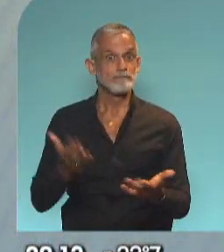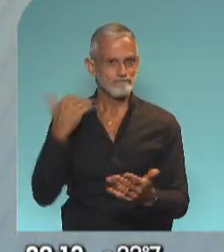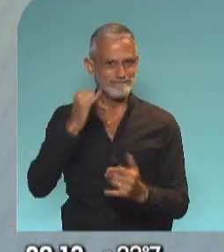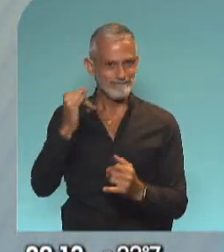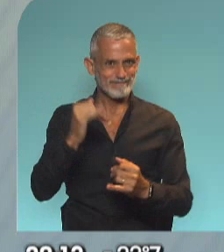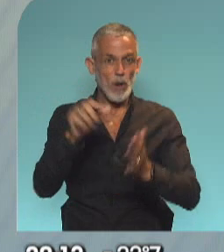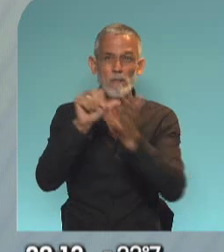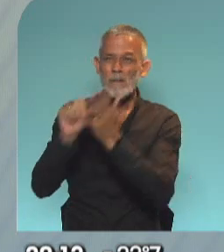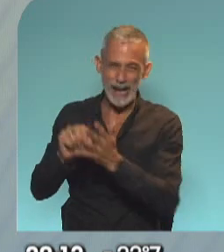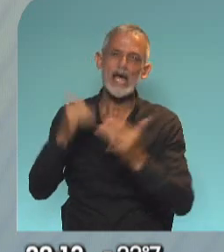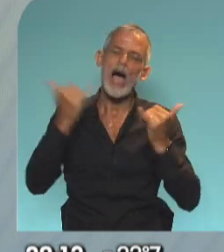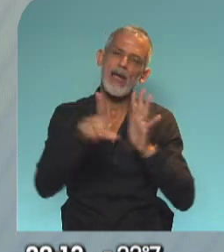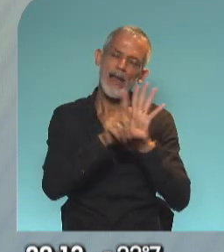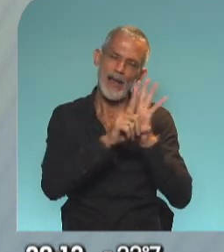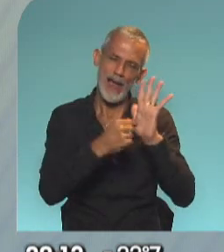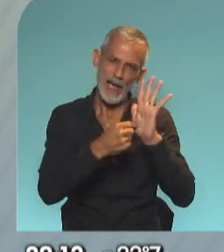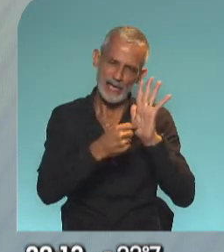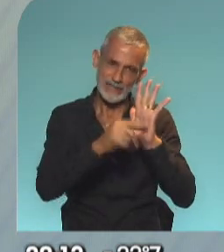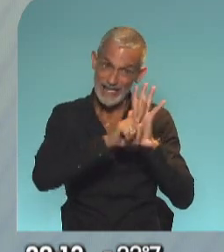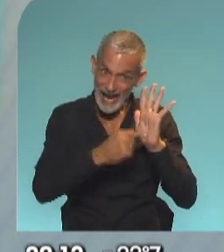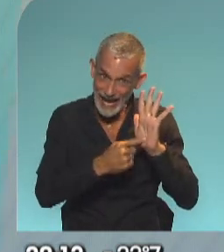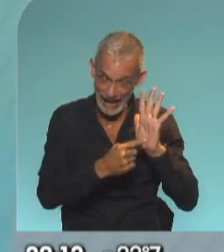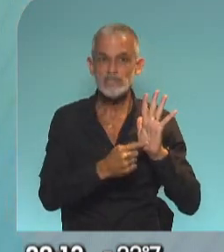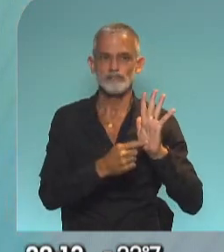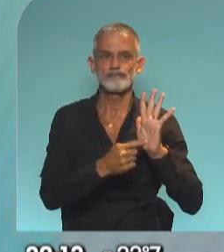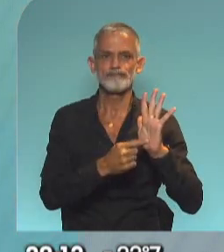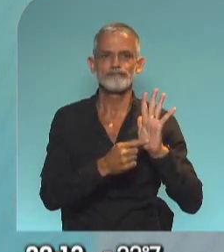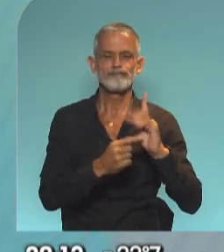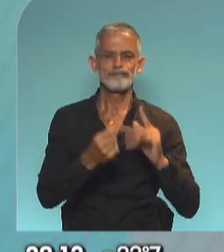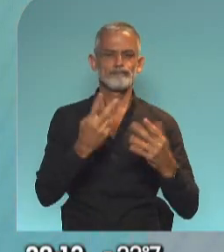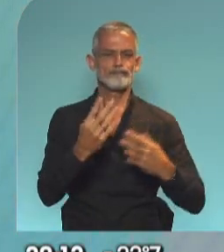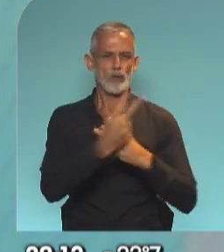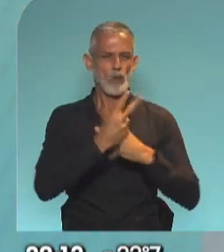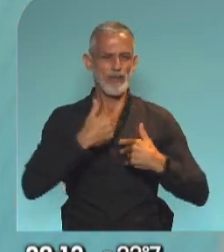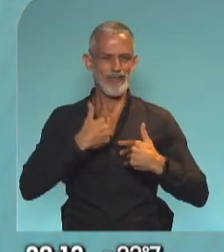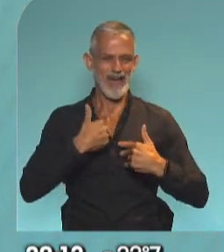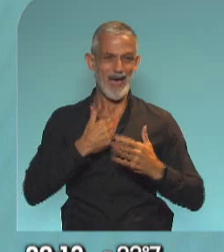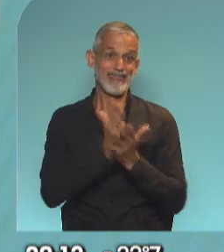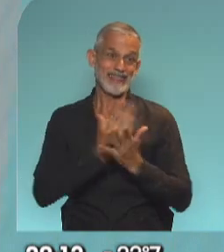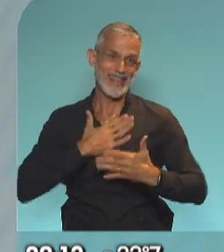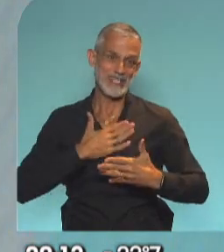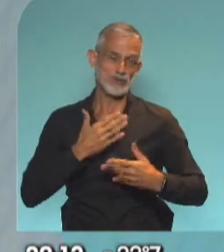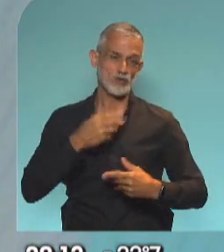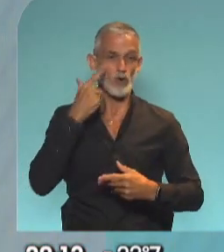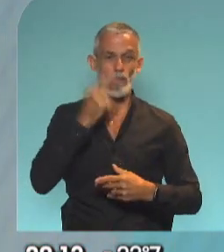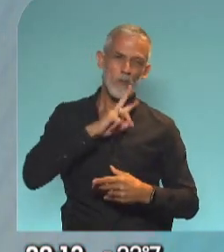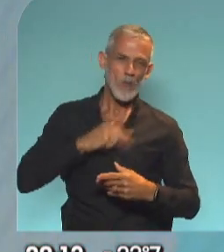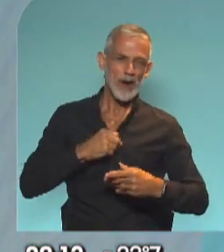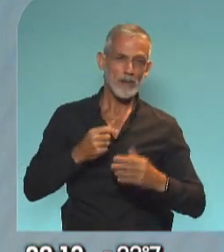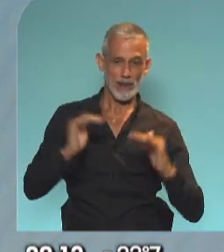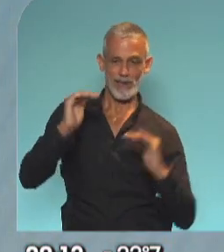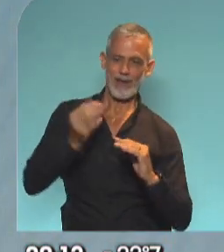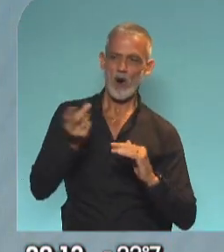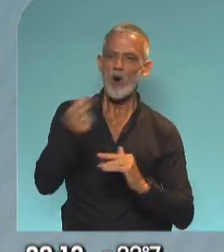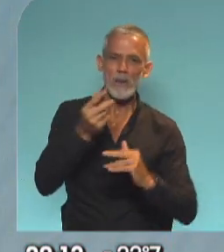recién, los países tienen leyes justamente para tratar de resguardar los derechos que tienen los consumidores y las consumidoras a la hora de ir a conseguir